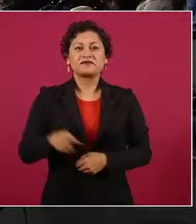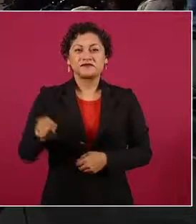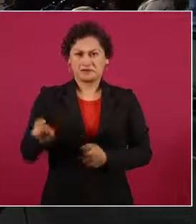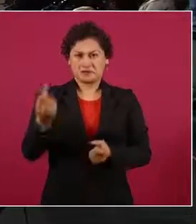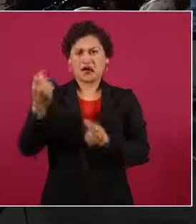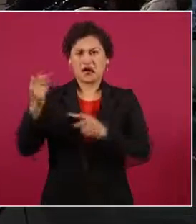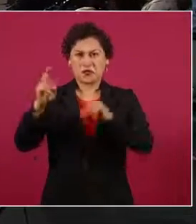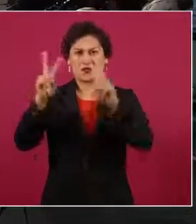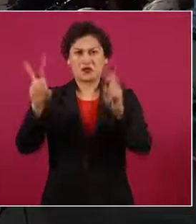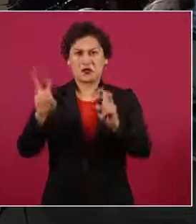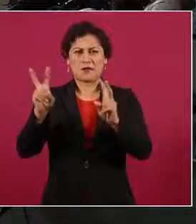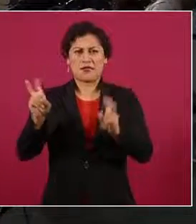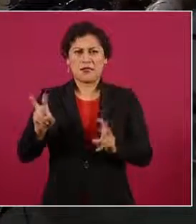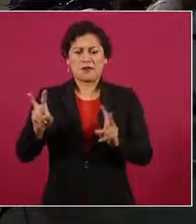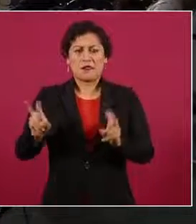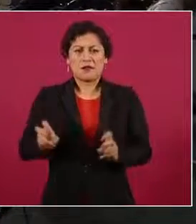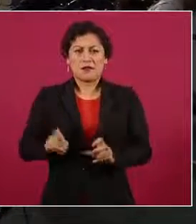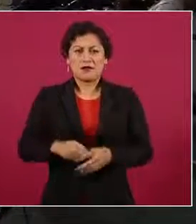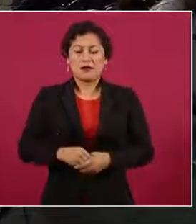aclaraste.